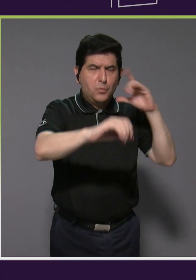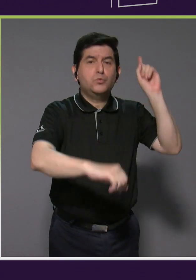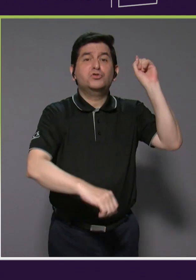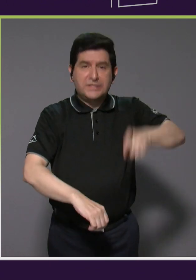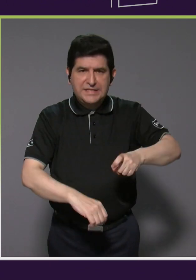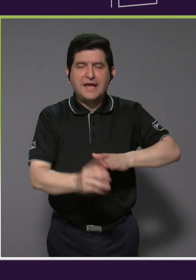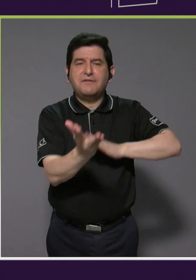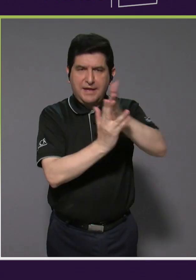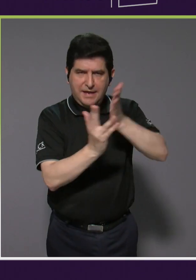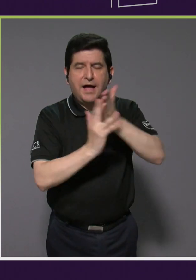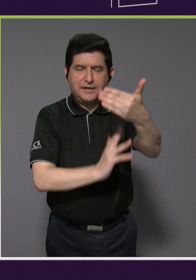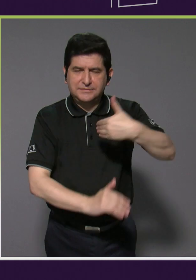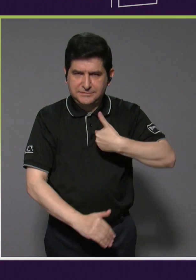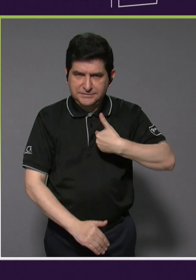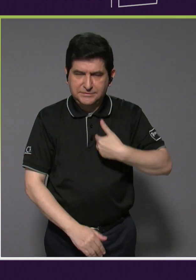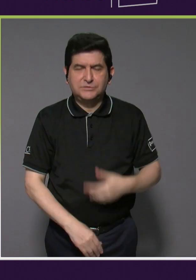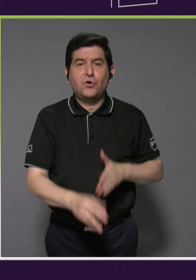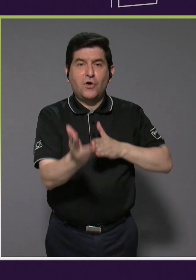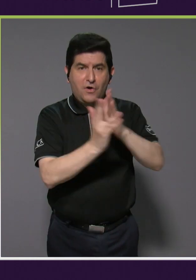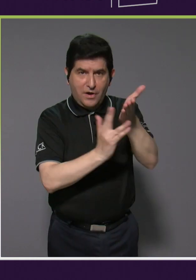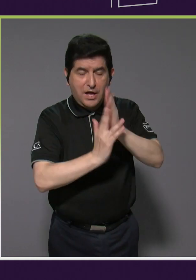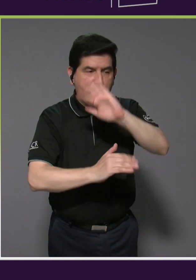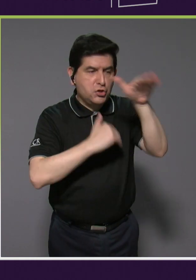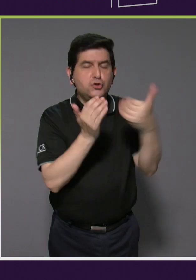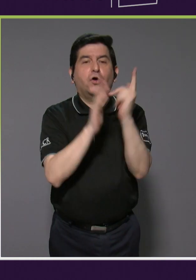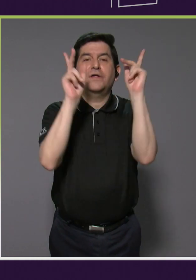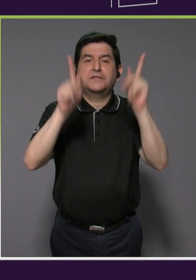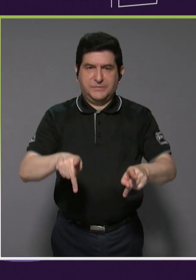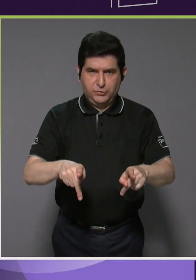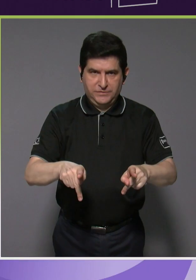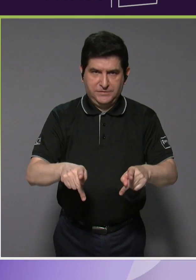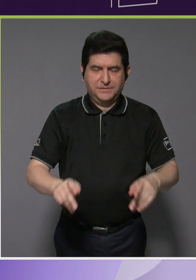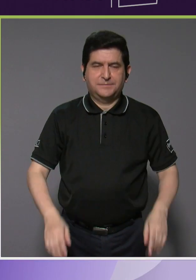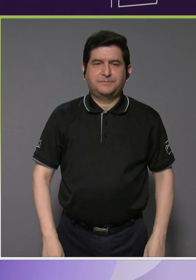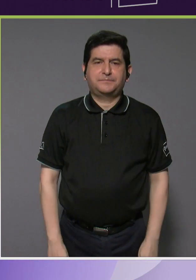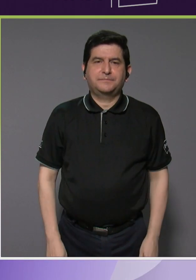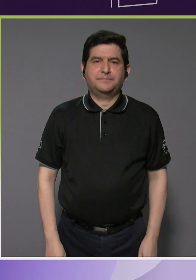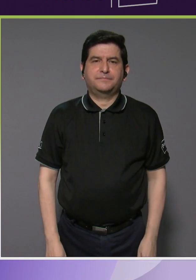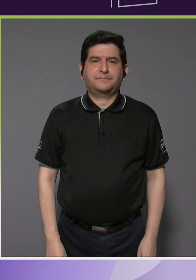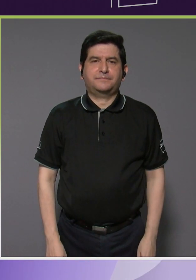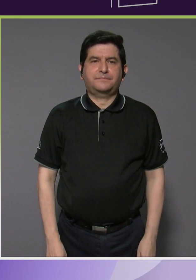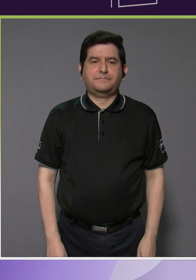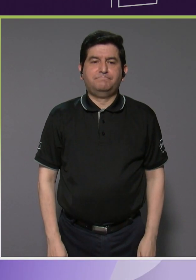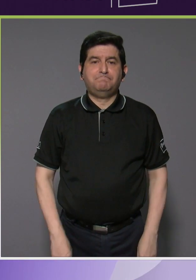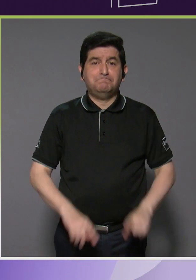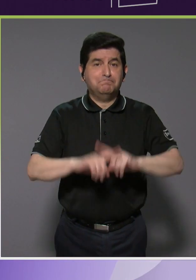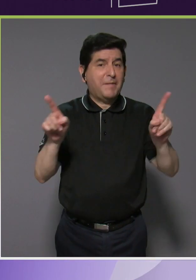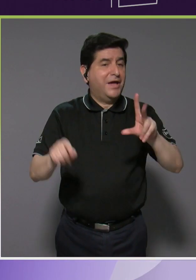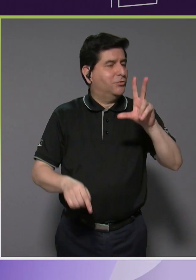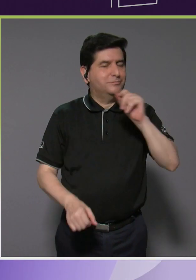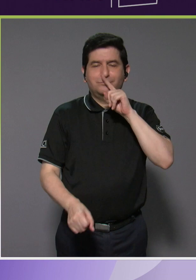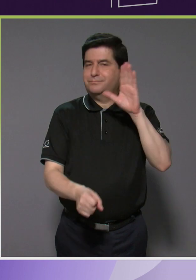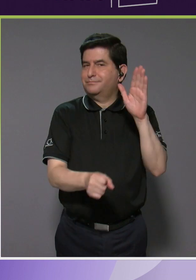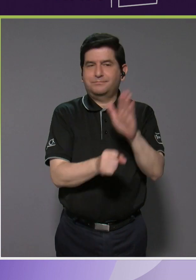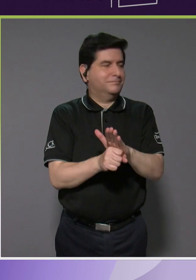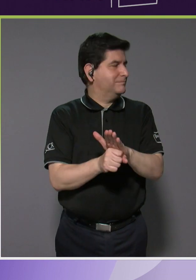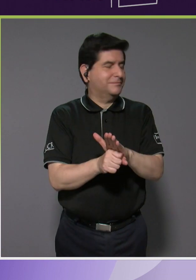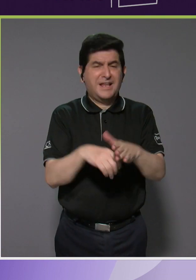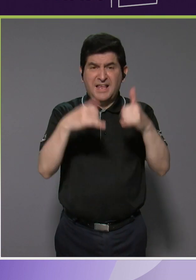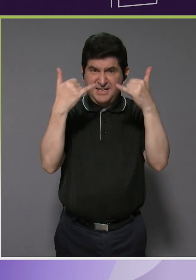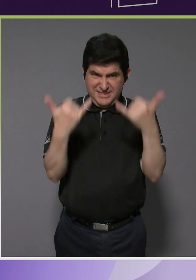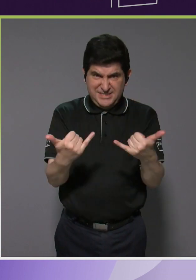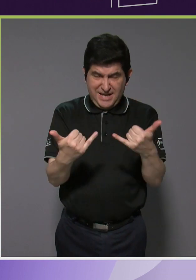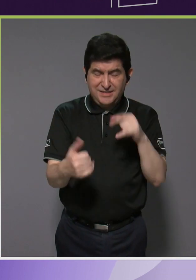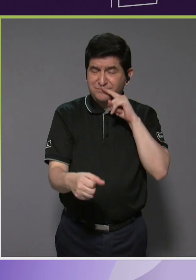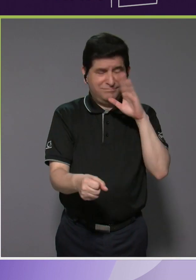ser accesible, accesible para todas las personas. Y no lo es. Y no lo es. Ya de por sí